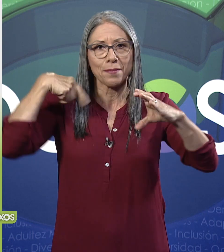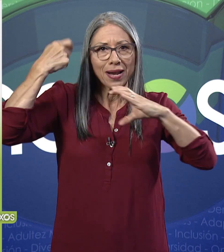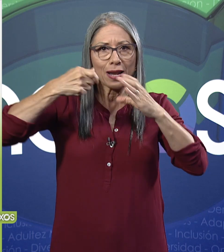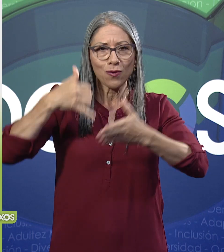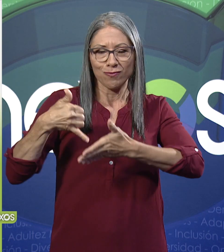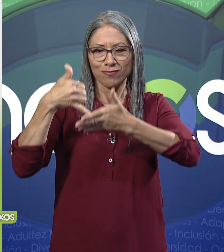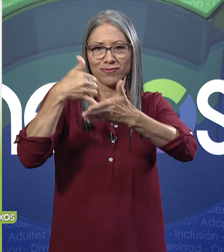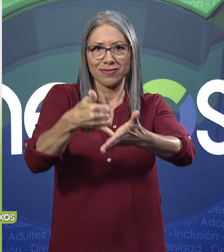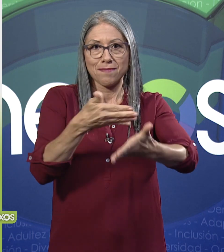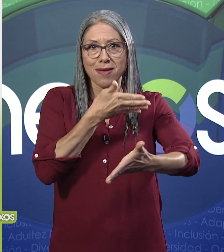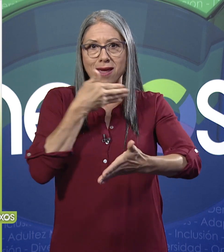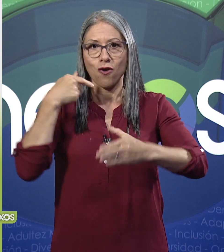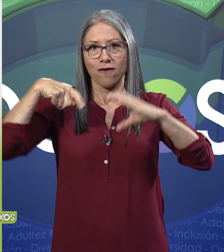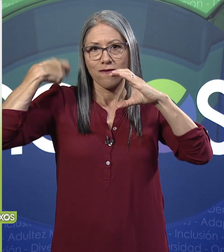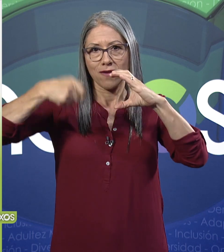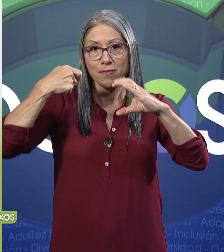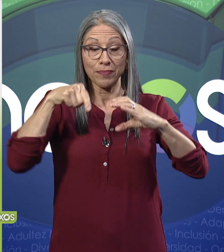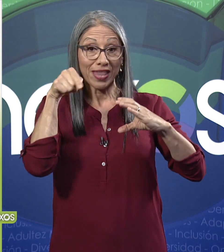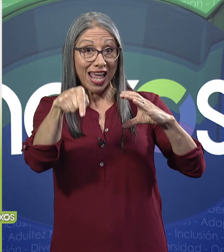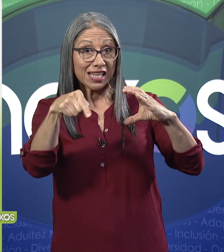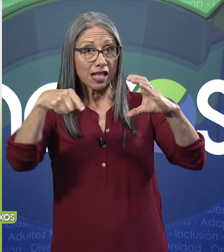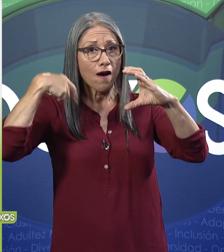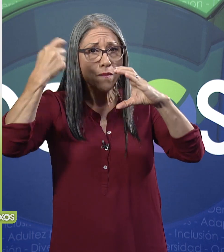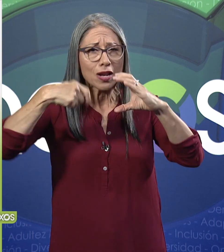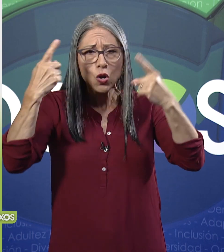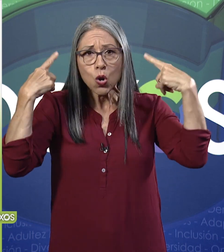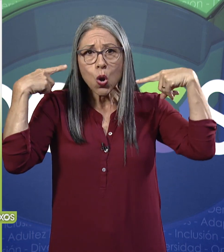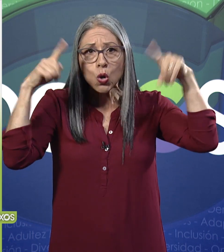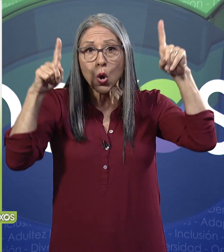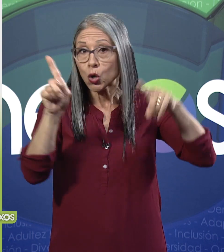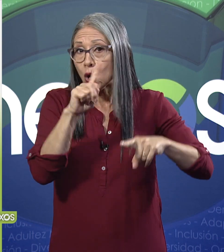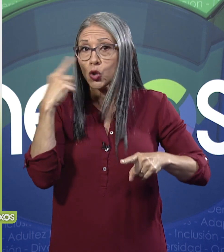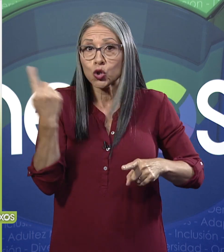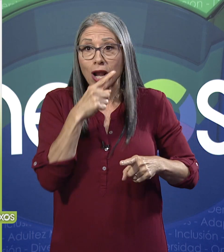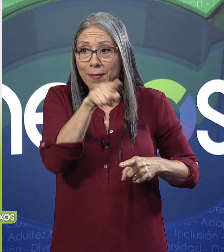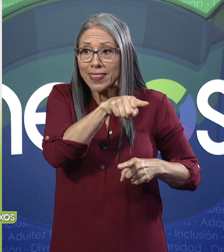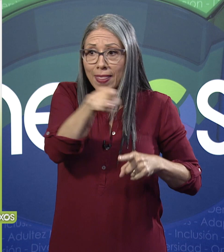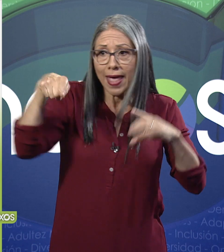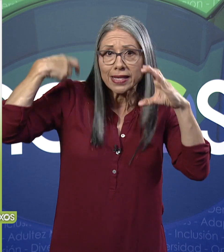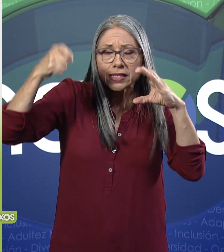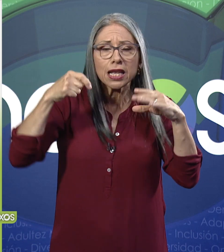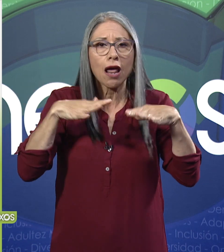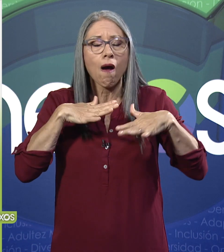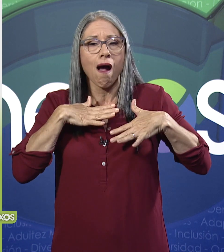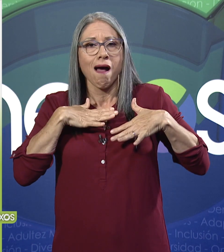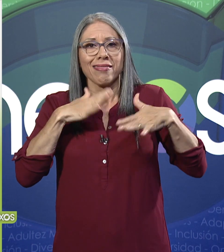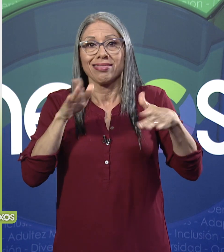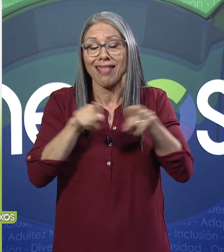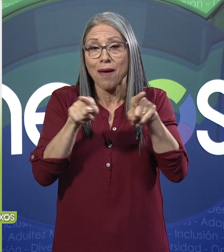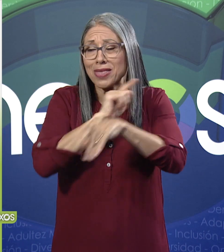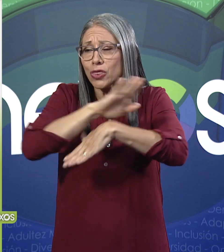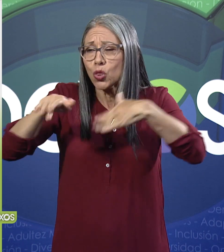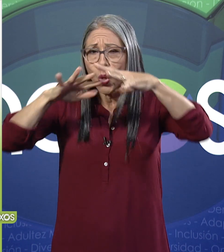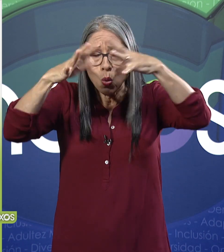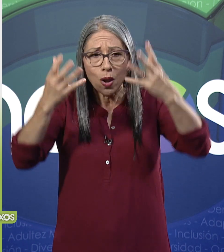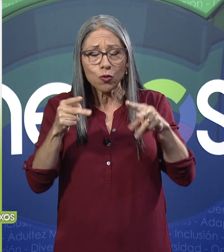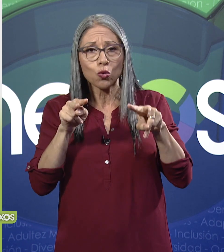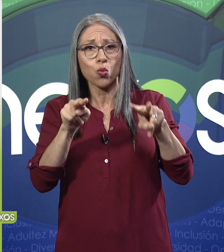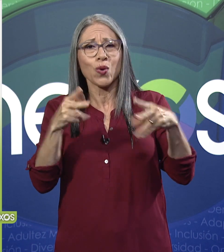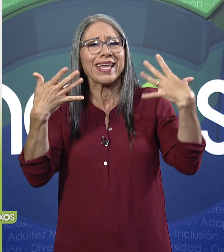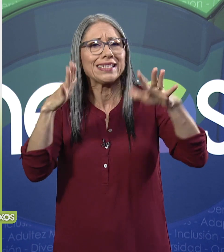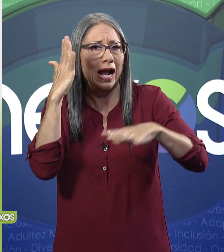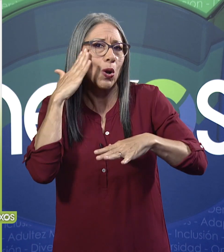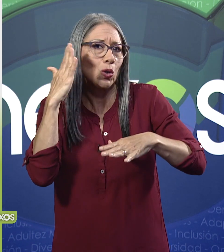como Mejor Filme. Esta película logró conquistar no solo a la academia, sino que a la audiencia de todo el mundo que ya conoció